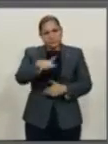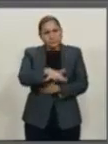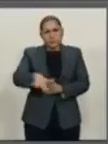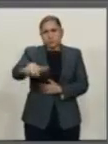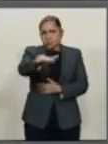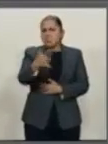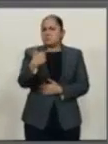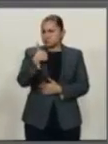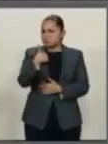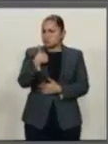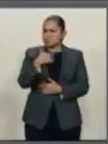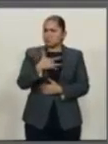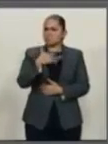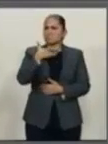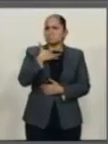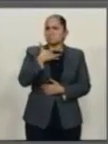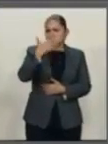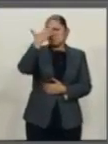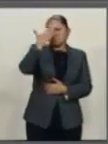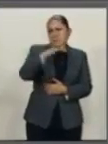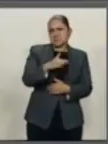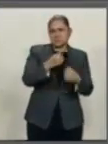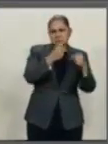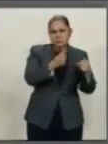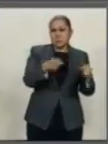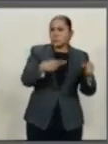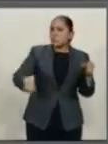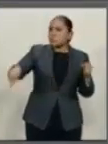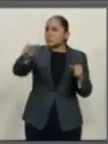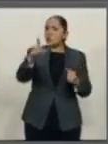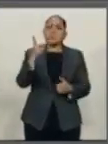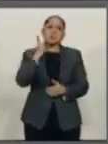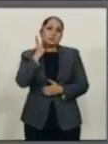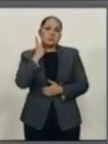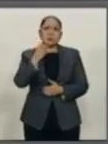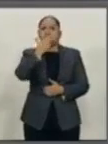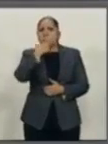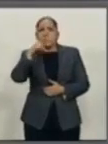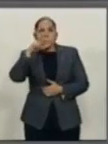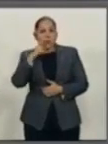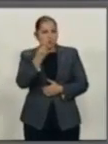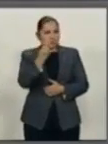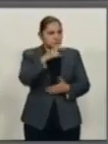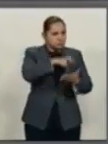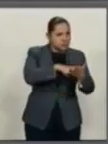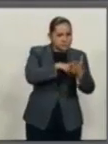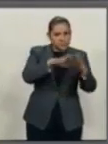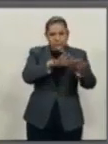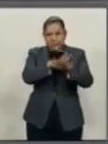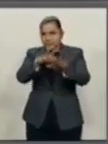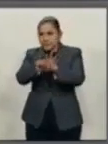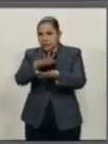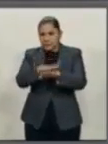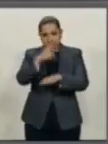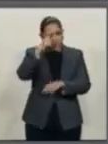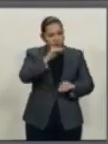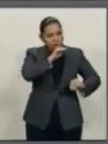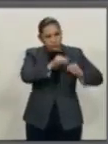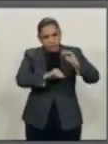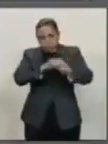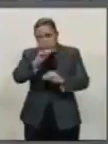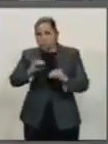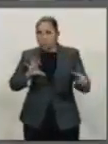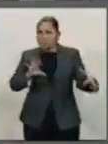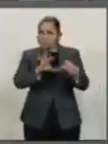esta soberanía sabrá estar a la altura para generar el nuevo andamiaje jurídico para nuestra sociedad. Diputado Sergio Mayer, me permite un